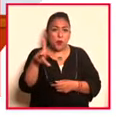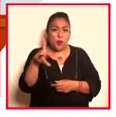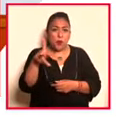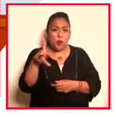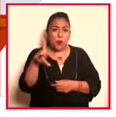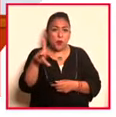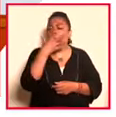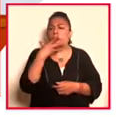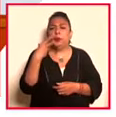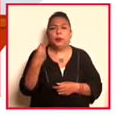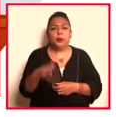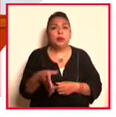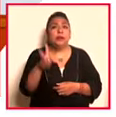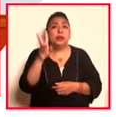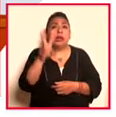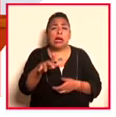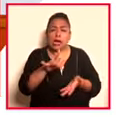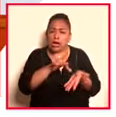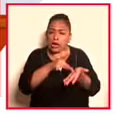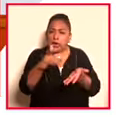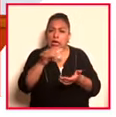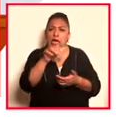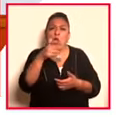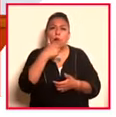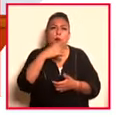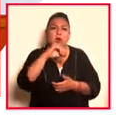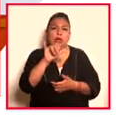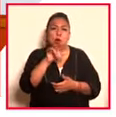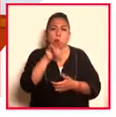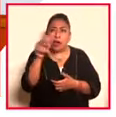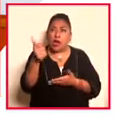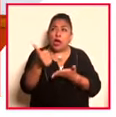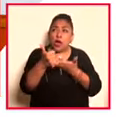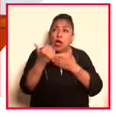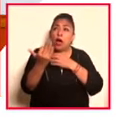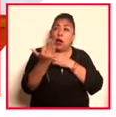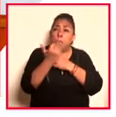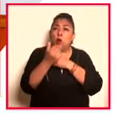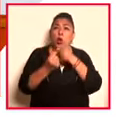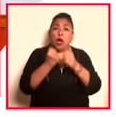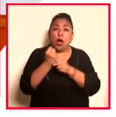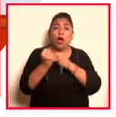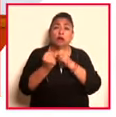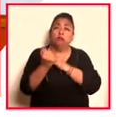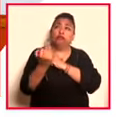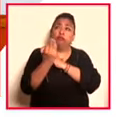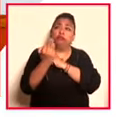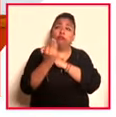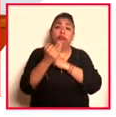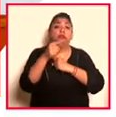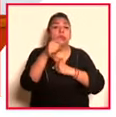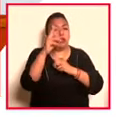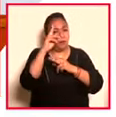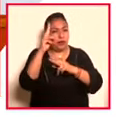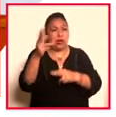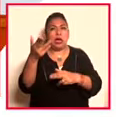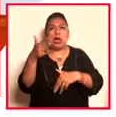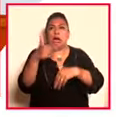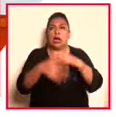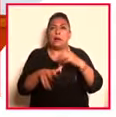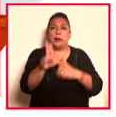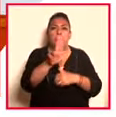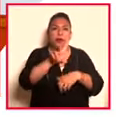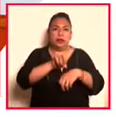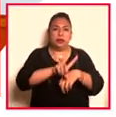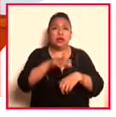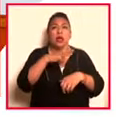fantásticas, ¿no? Agradeciéndole a Juan Manuel todo lo que ha hecho por ellos durante tantos años. El homenaje ha concluido este martes con la develación de